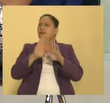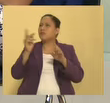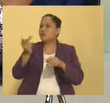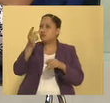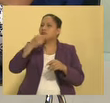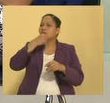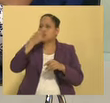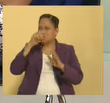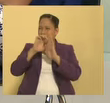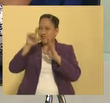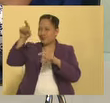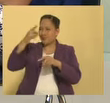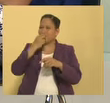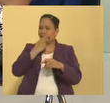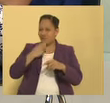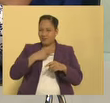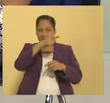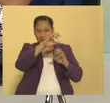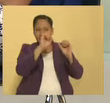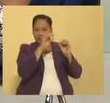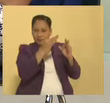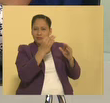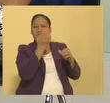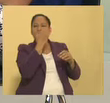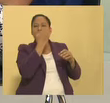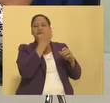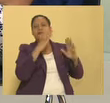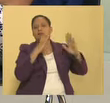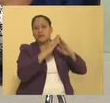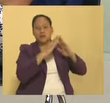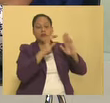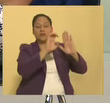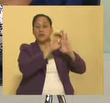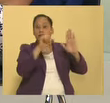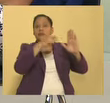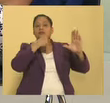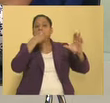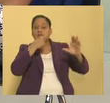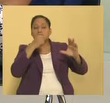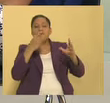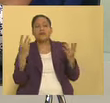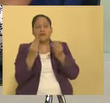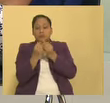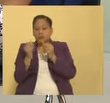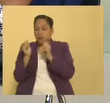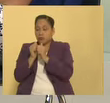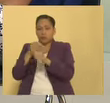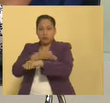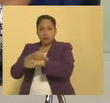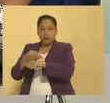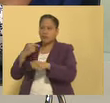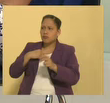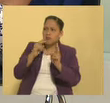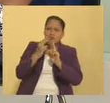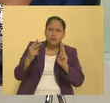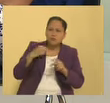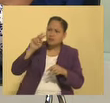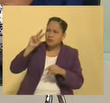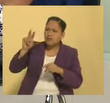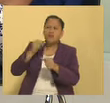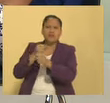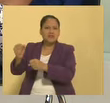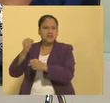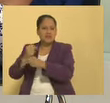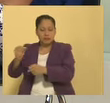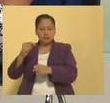mayores. Por ejemplo, tú me estás hablando de una institución, pero por ejemplo, si un adulto mayor está con algún familiar y yo soy vecino y estoy viendo que está